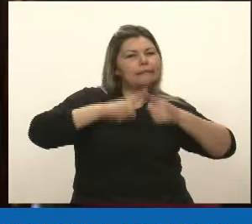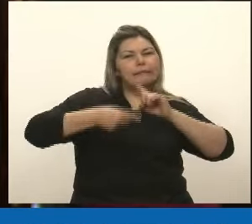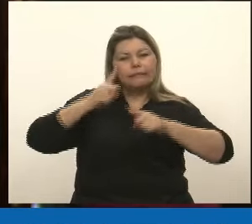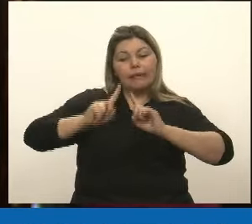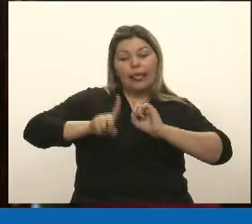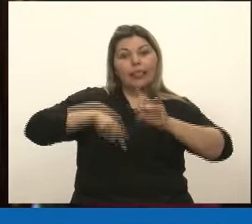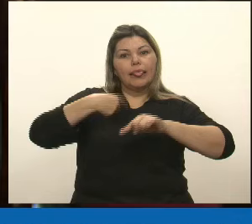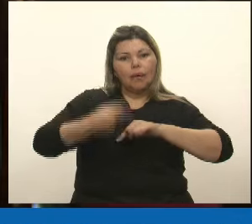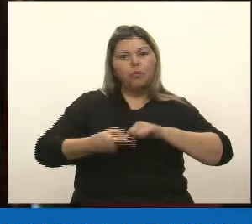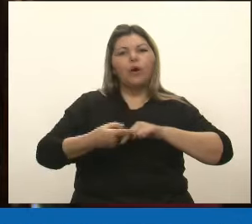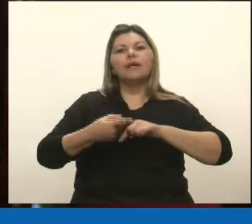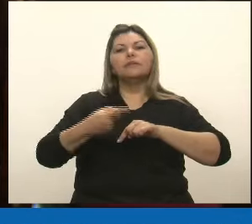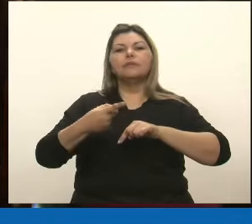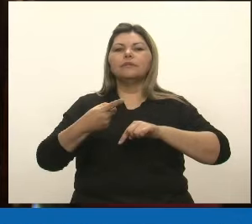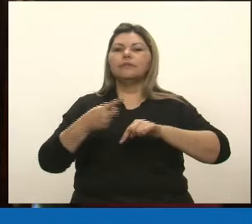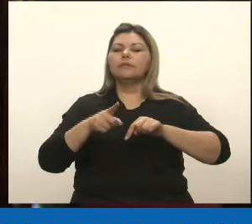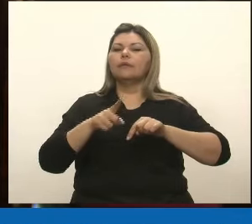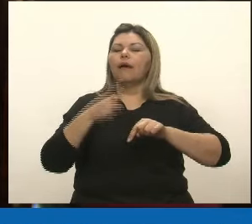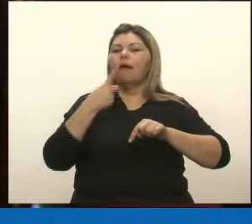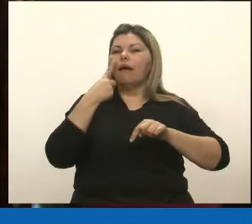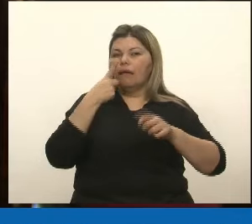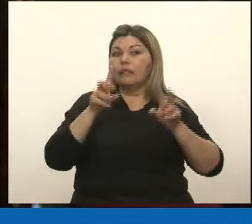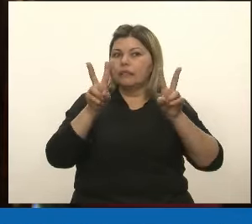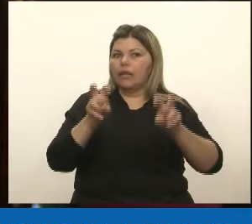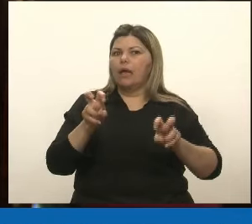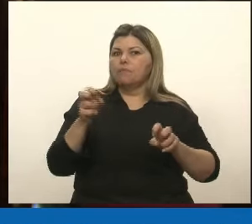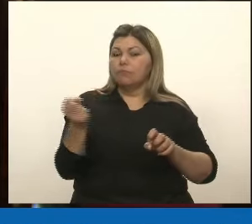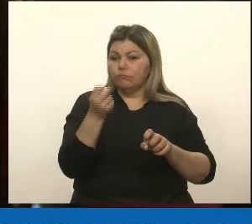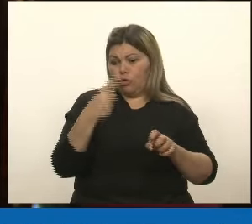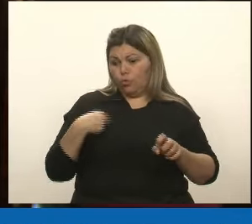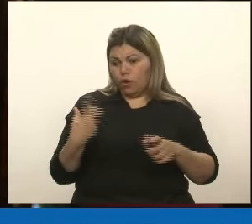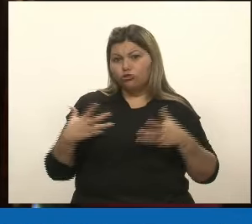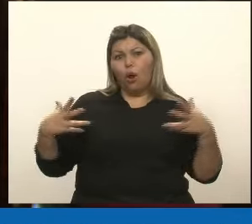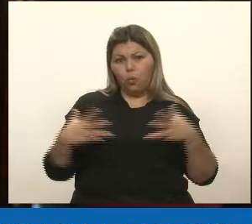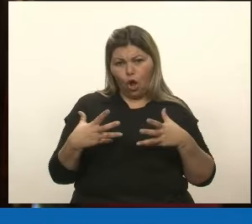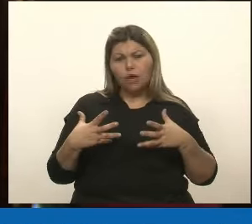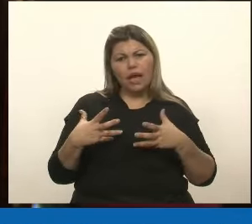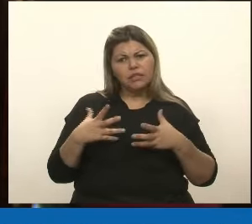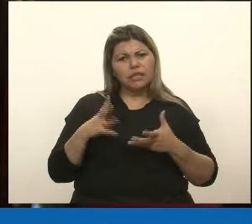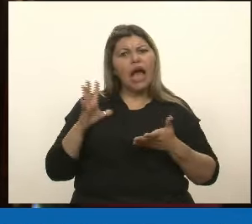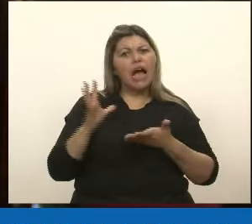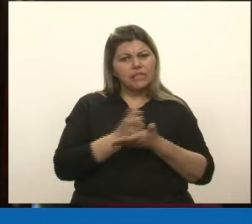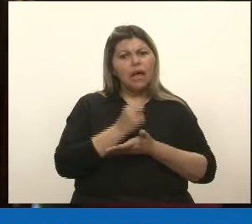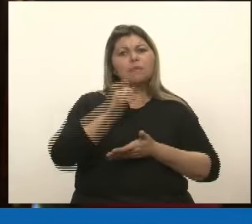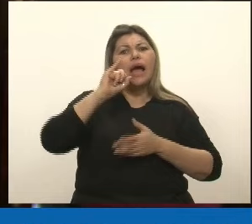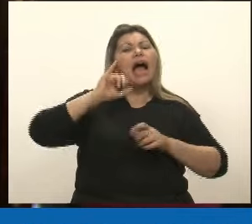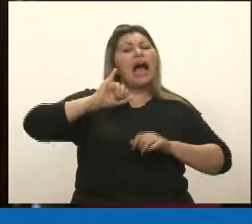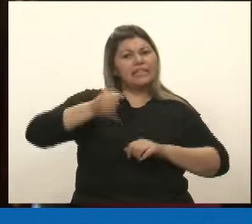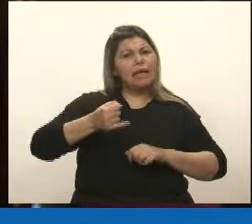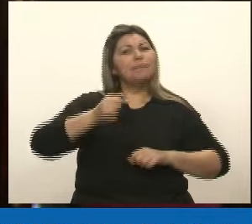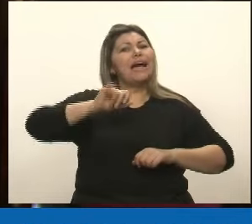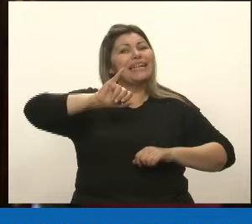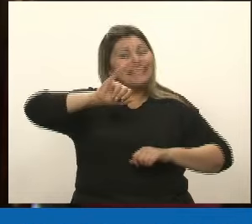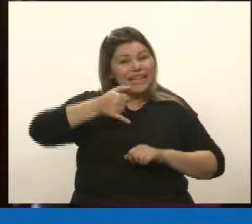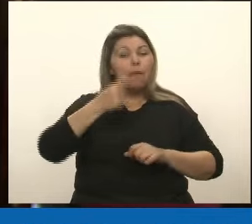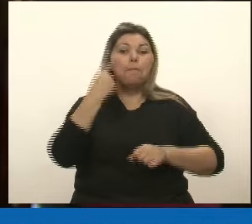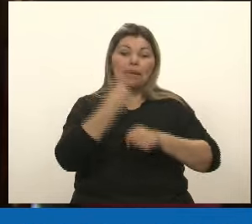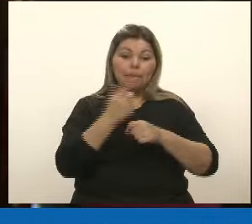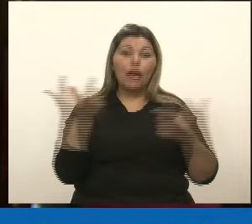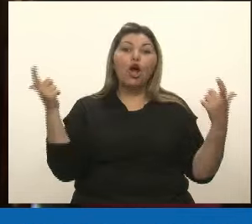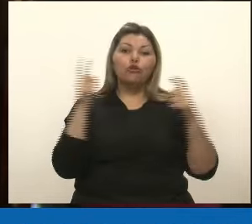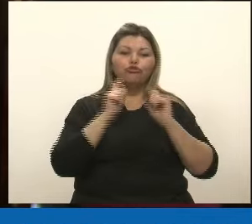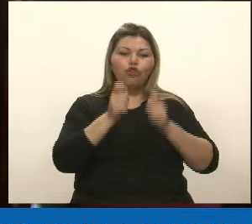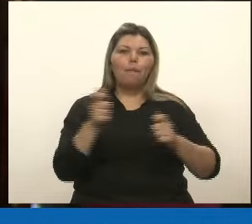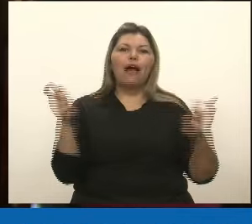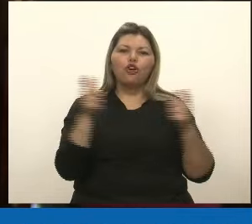discusión también del valor del tema. Así que aceptamos, nuestro bloque acepta debatirlo en la comisión primero, ¿verdad? Y coordinar